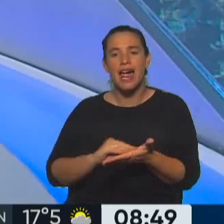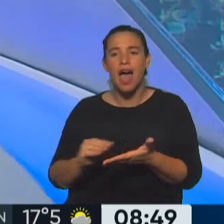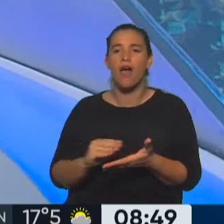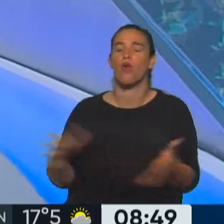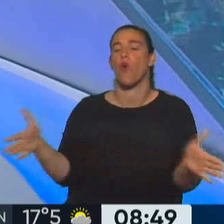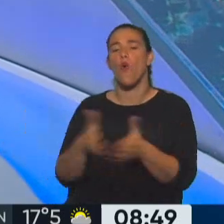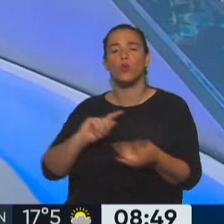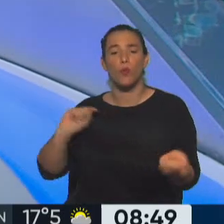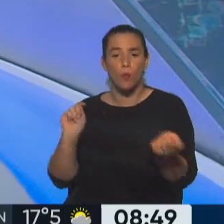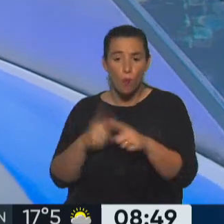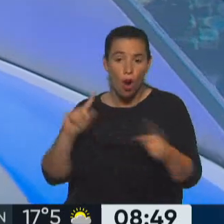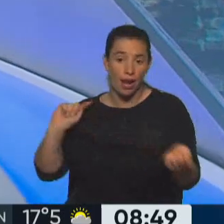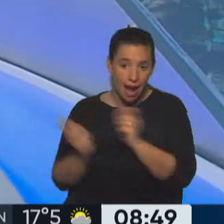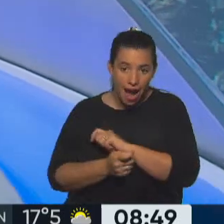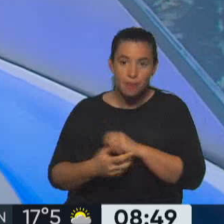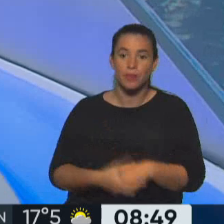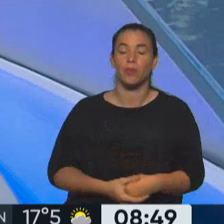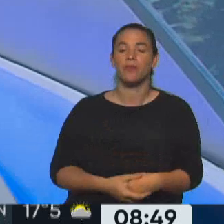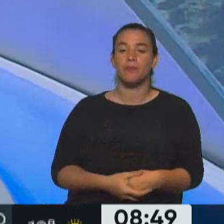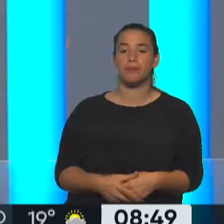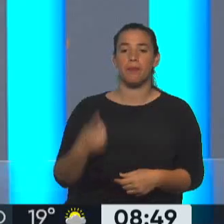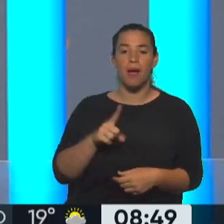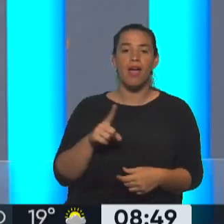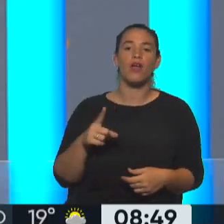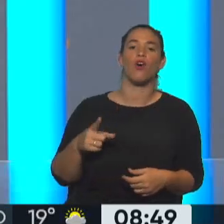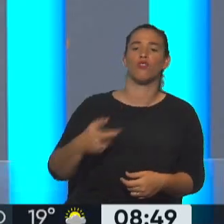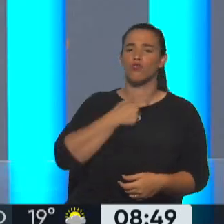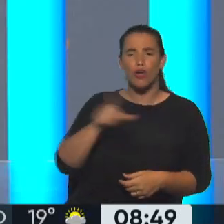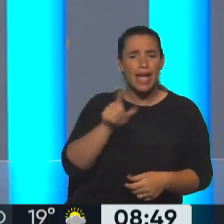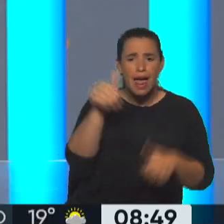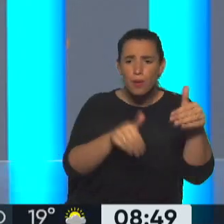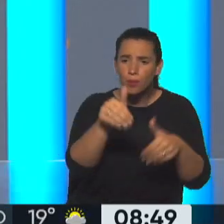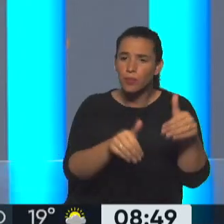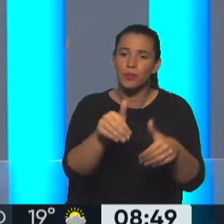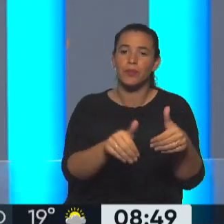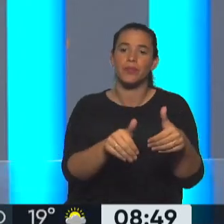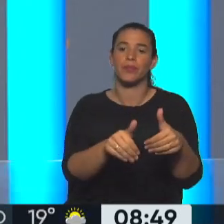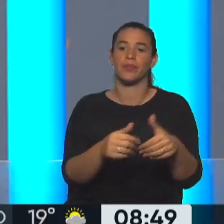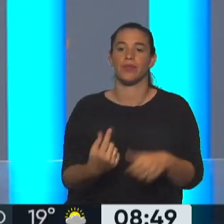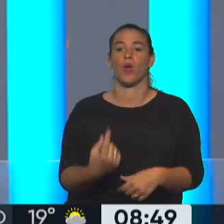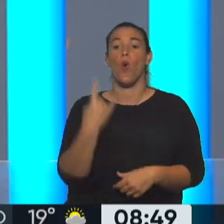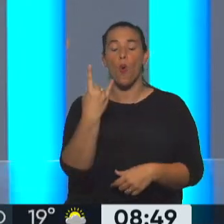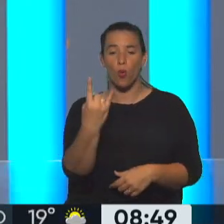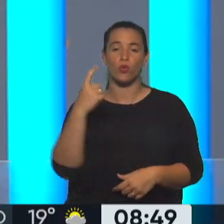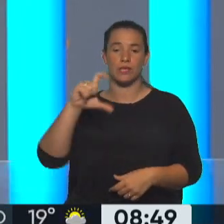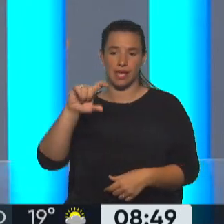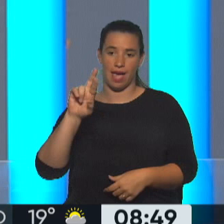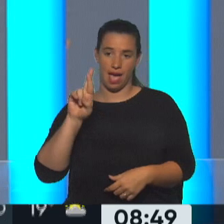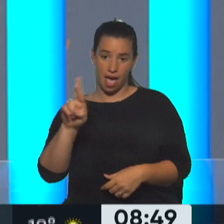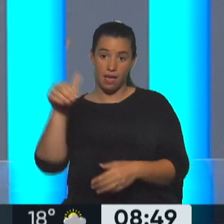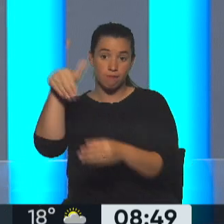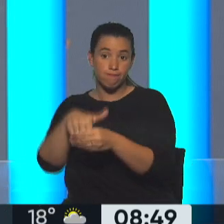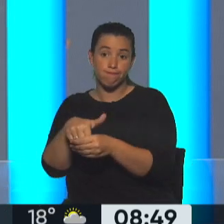por el Cambio. Claro. El PRO rechazando en el Senado el proyecto de moratoria y la Unión Cívica Radical, que no votó el rechazo, se